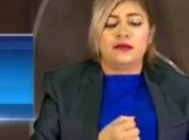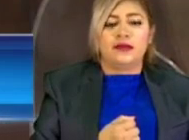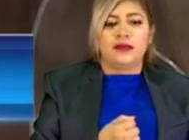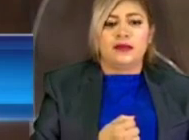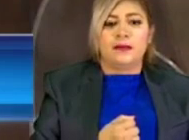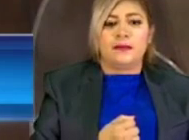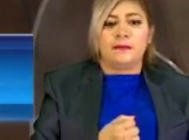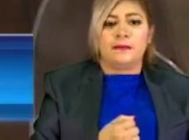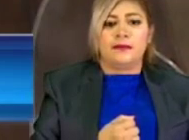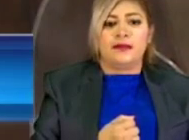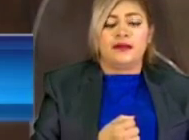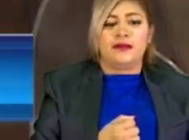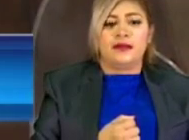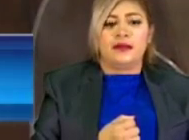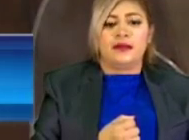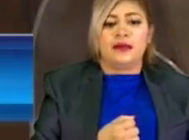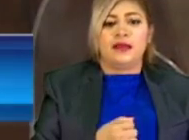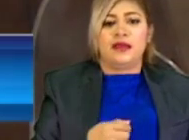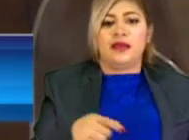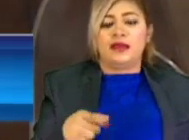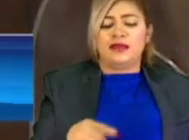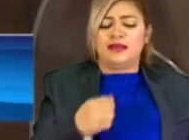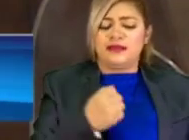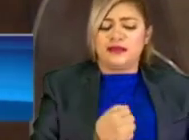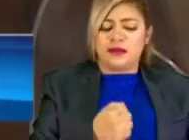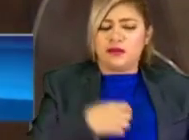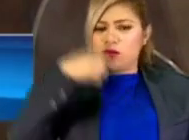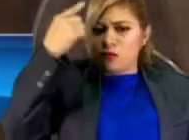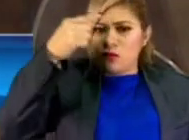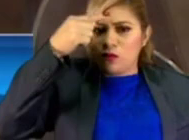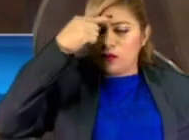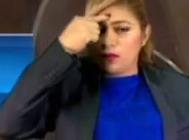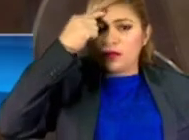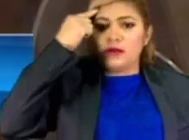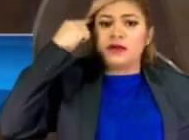son el estilo de trabajo de nuestro gobierno,